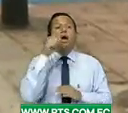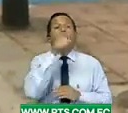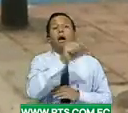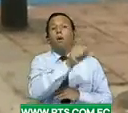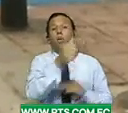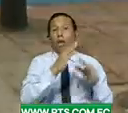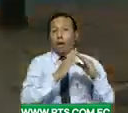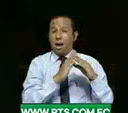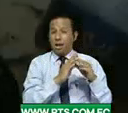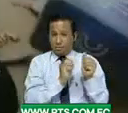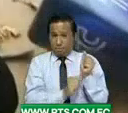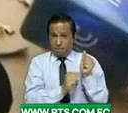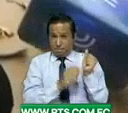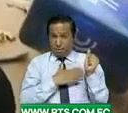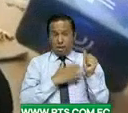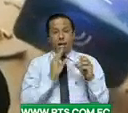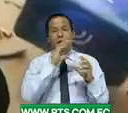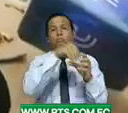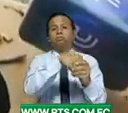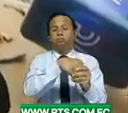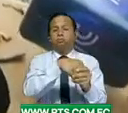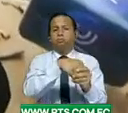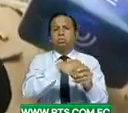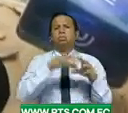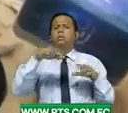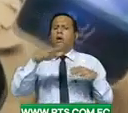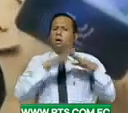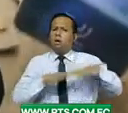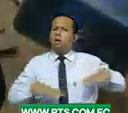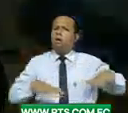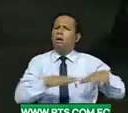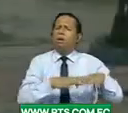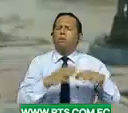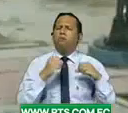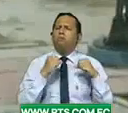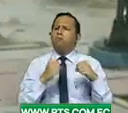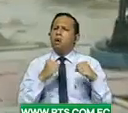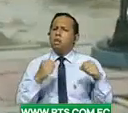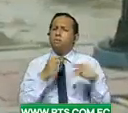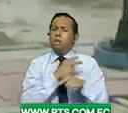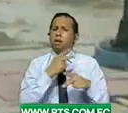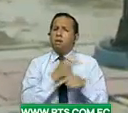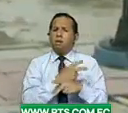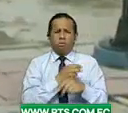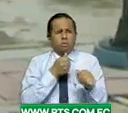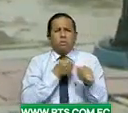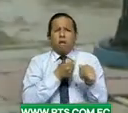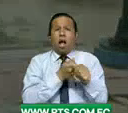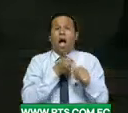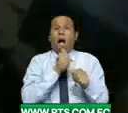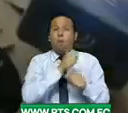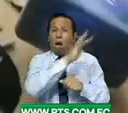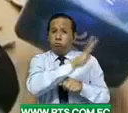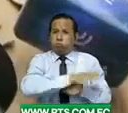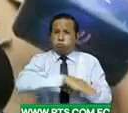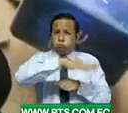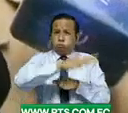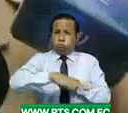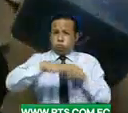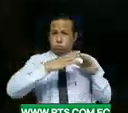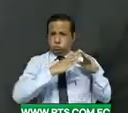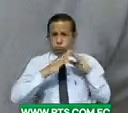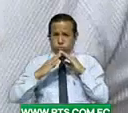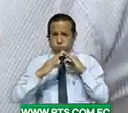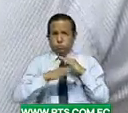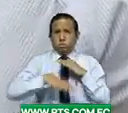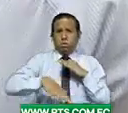sector sensible de nuestra parroquia por la unión que tiene con el estero y también por esta presencia de grupos organizados. La policía informó